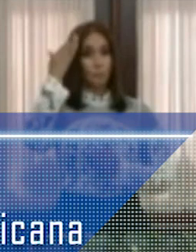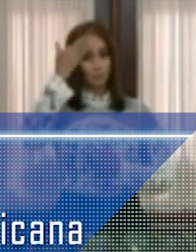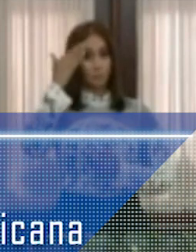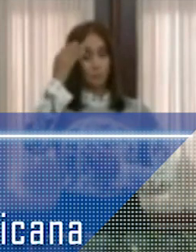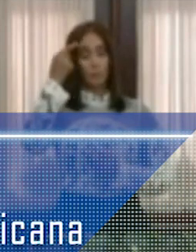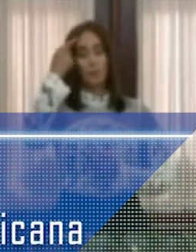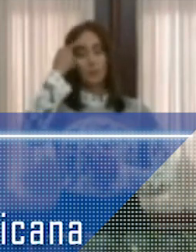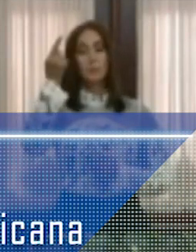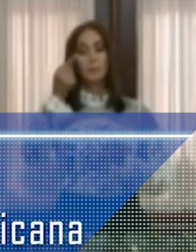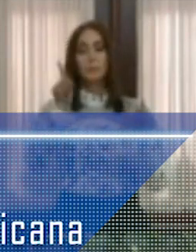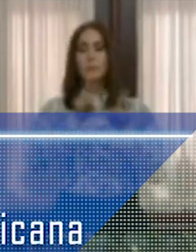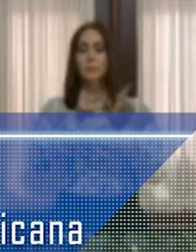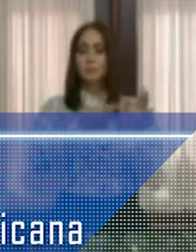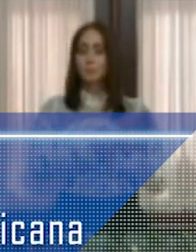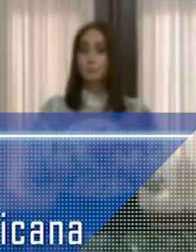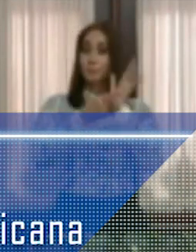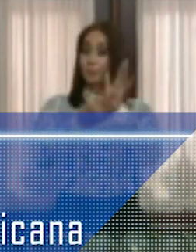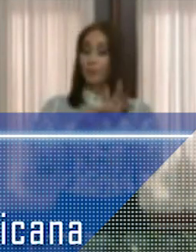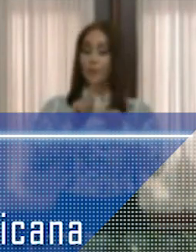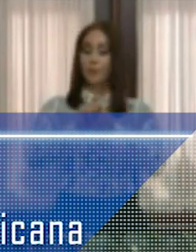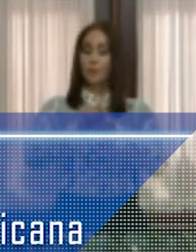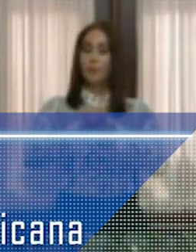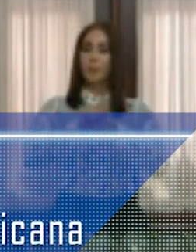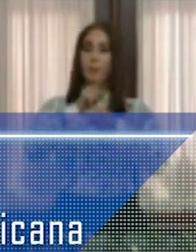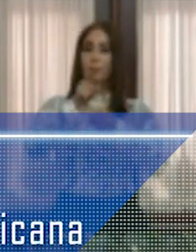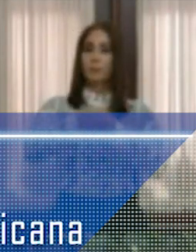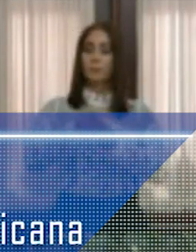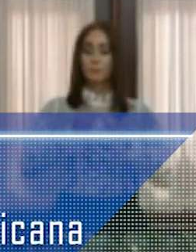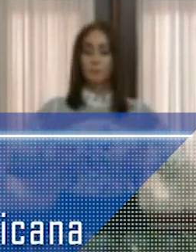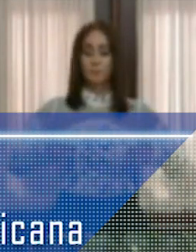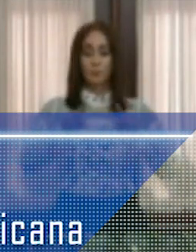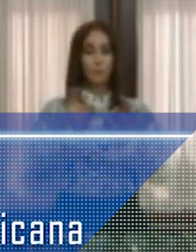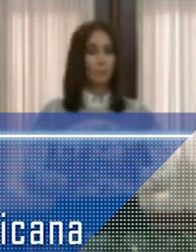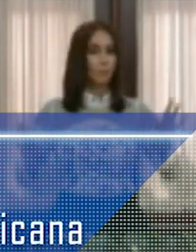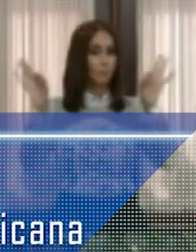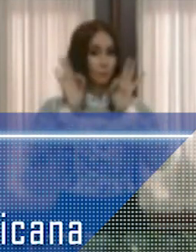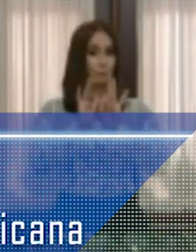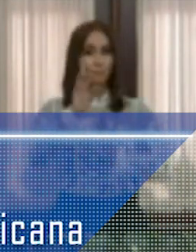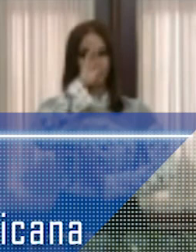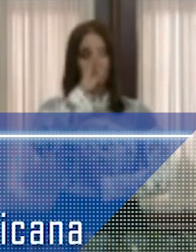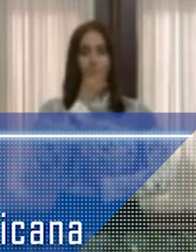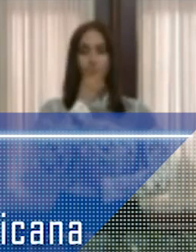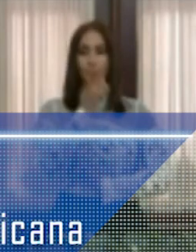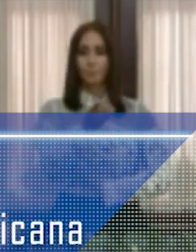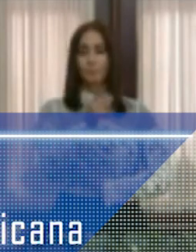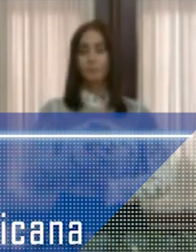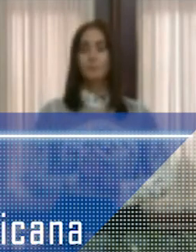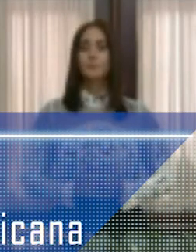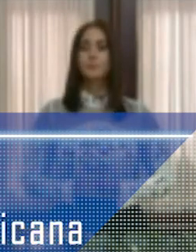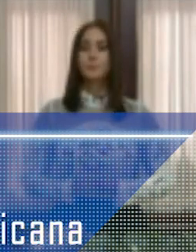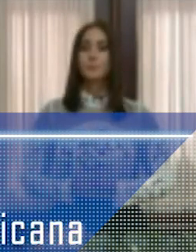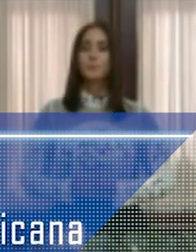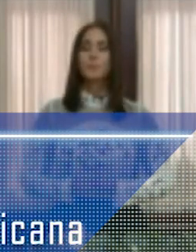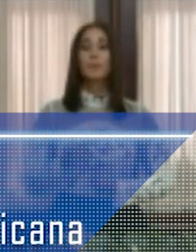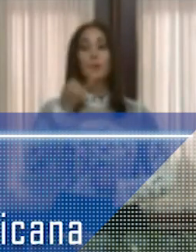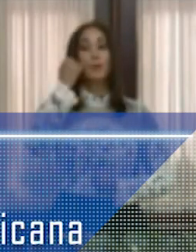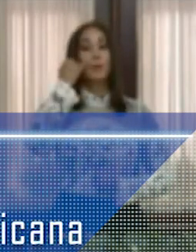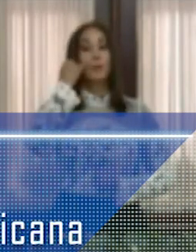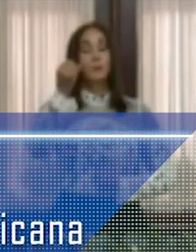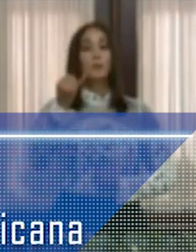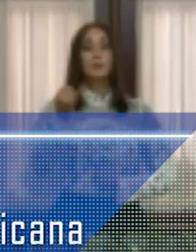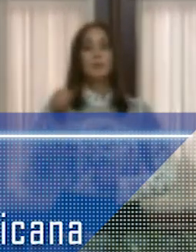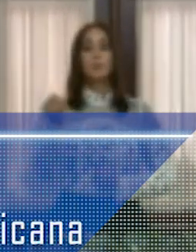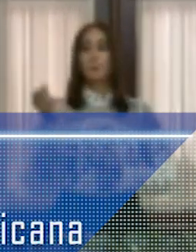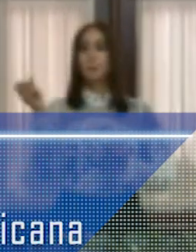que reconoce que el turismo es uno de los sectores estratégicos en la República Dominicana, en cuanto a su potencial de atracción de